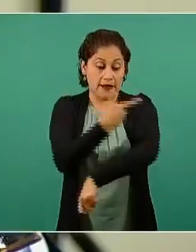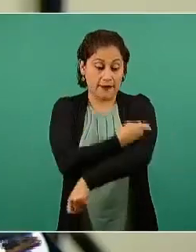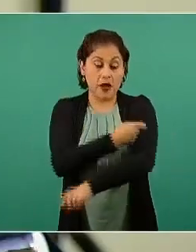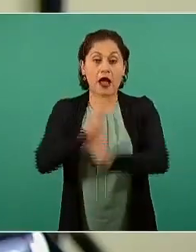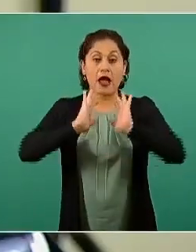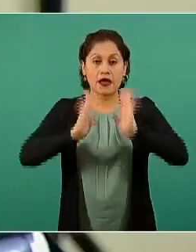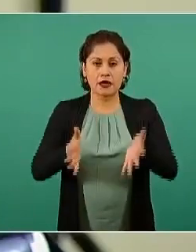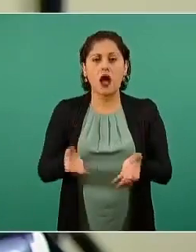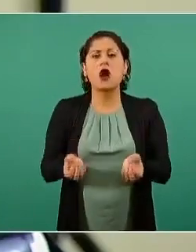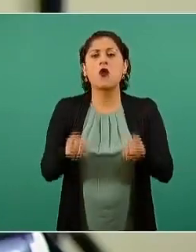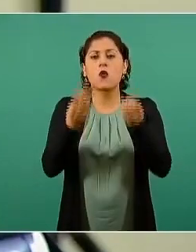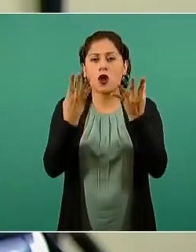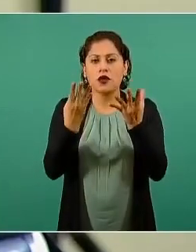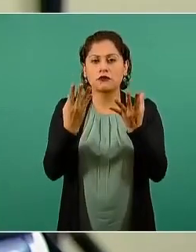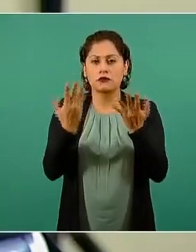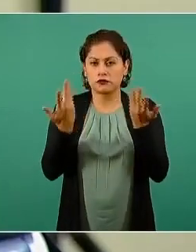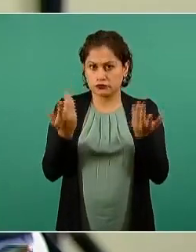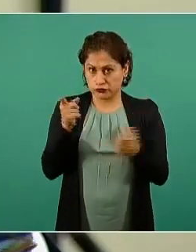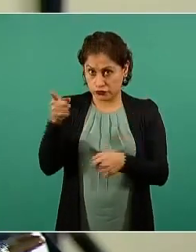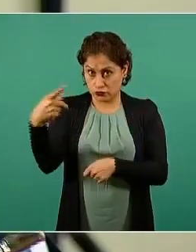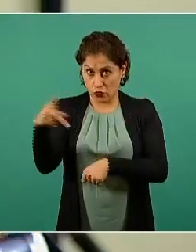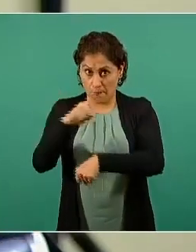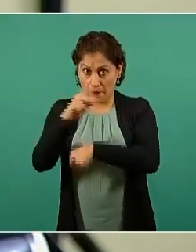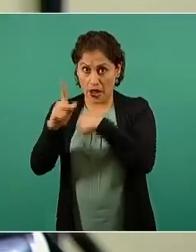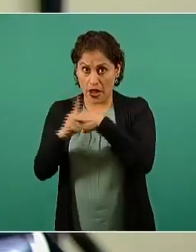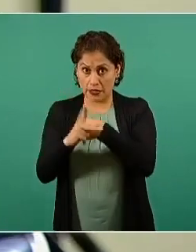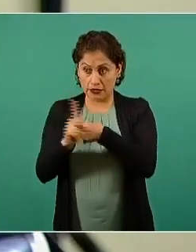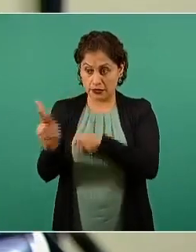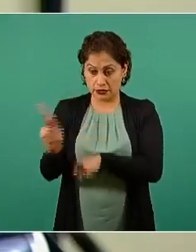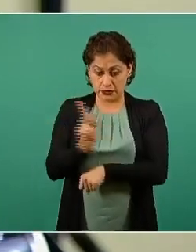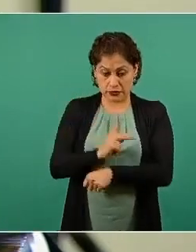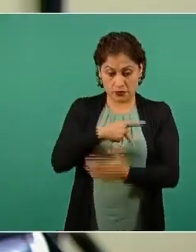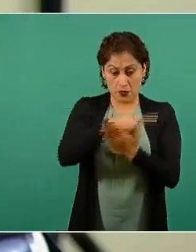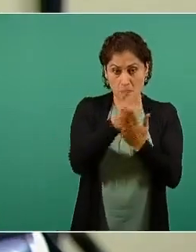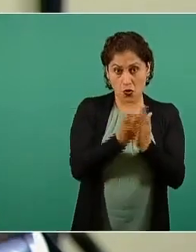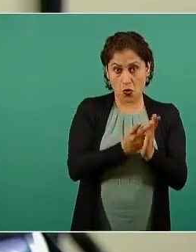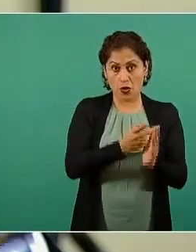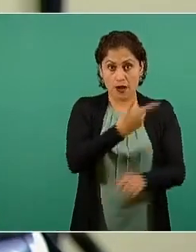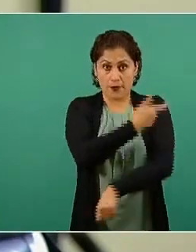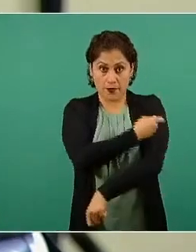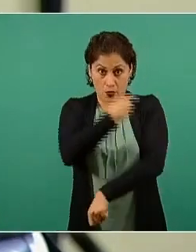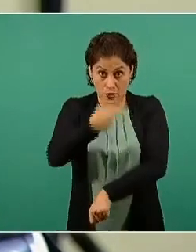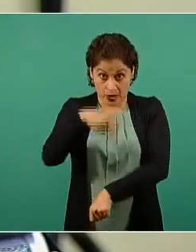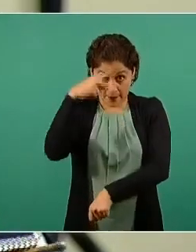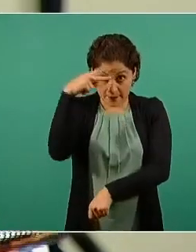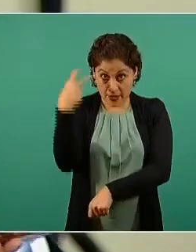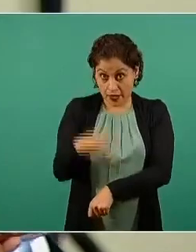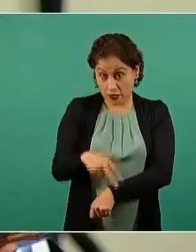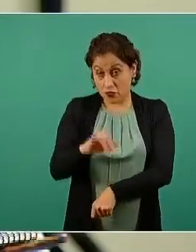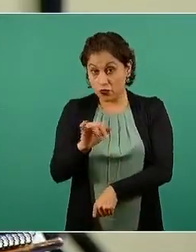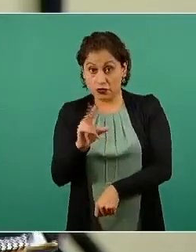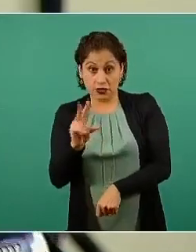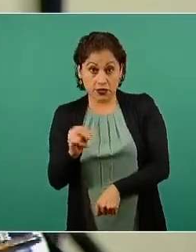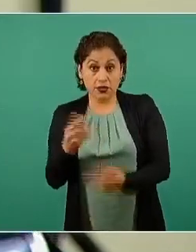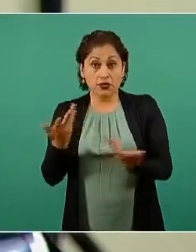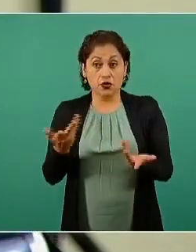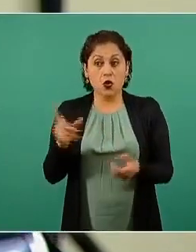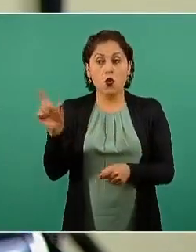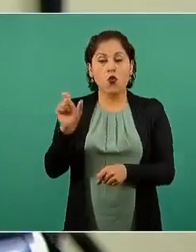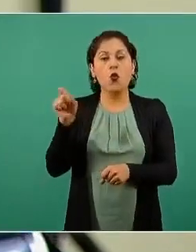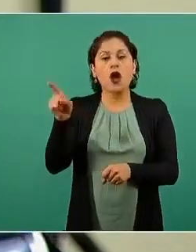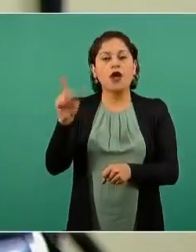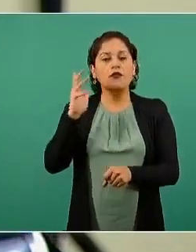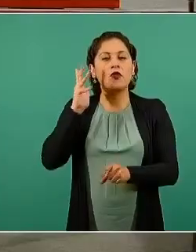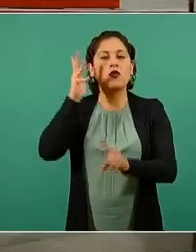similar al que se está llevando aquí en México, y más o menos para cuándo creen que llegue la mayoría de la población ya